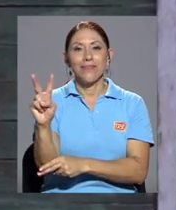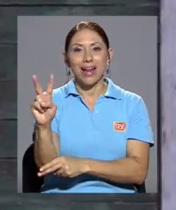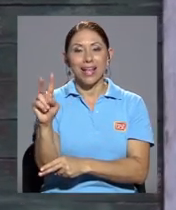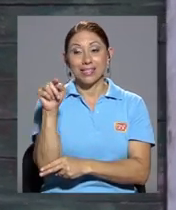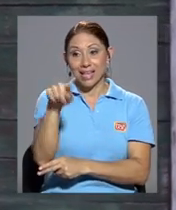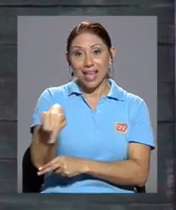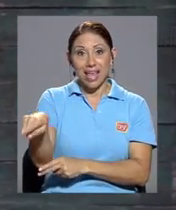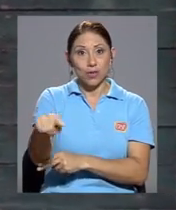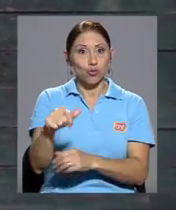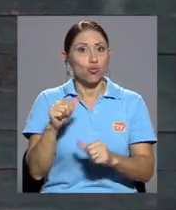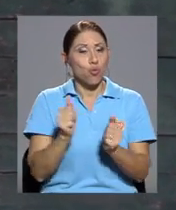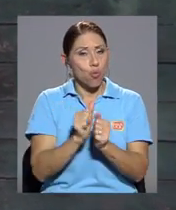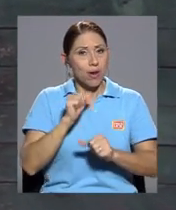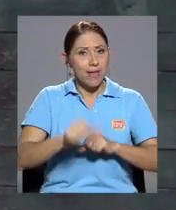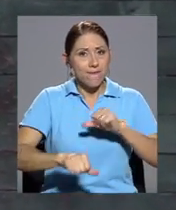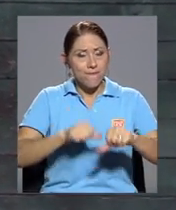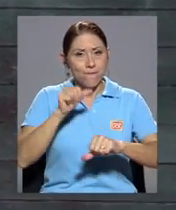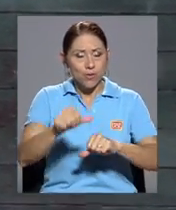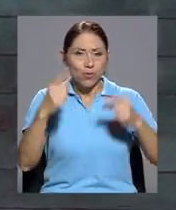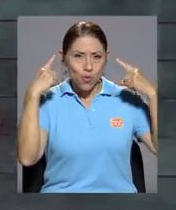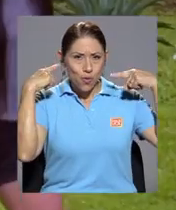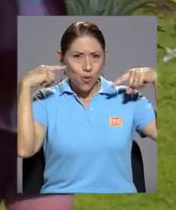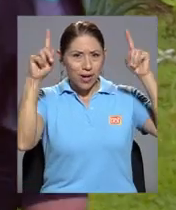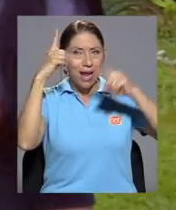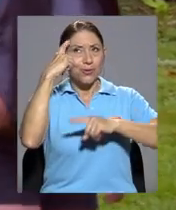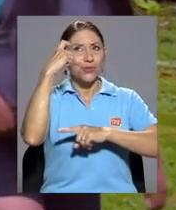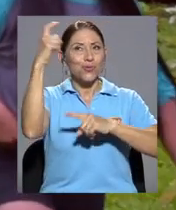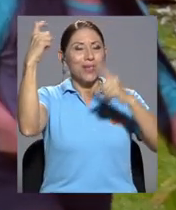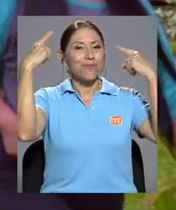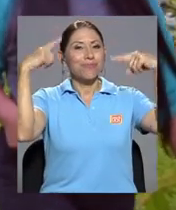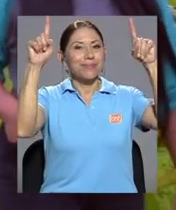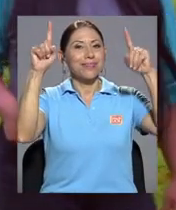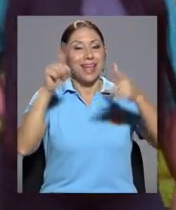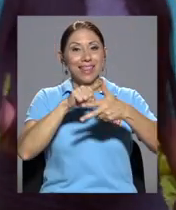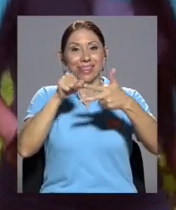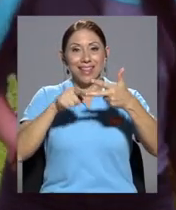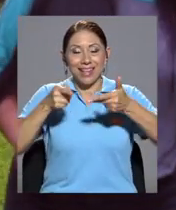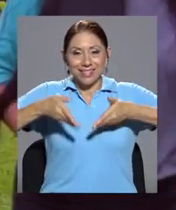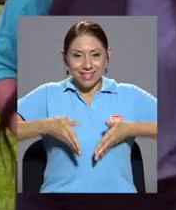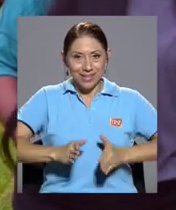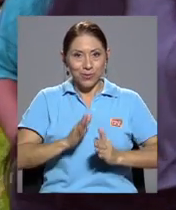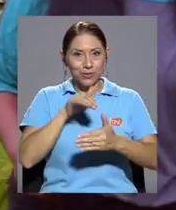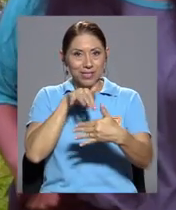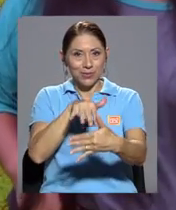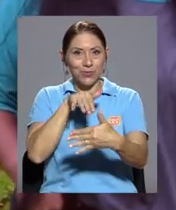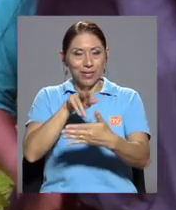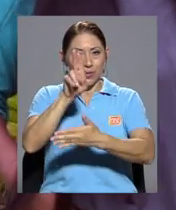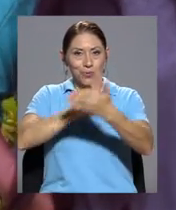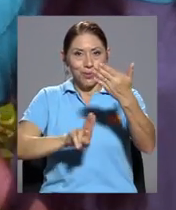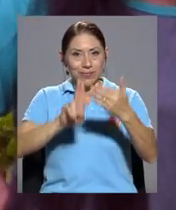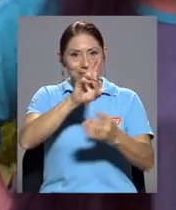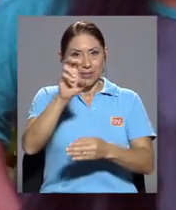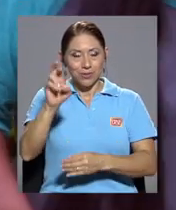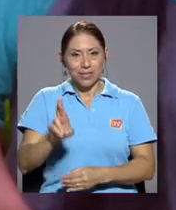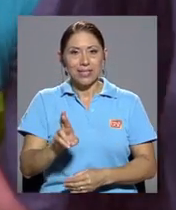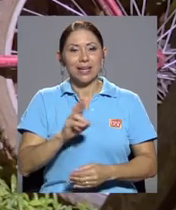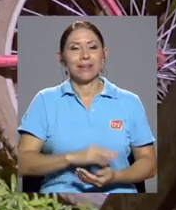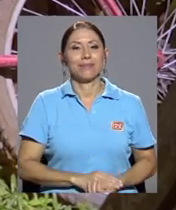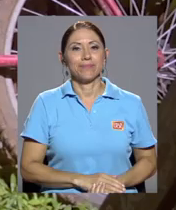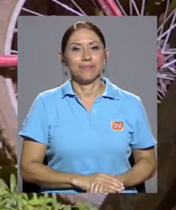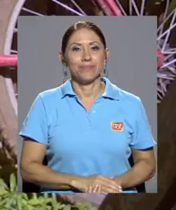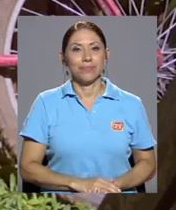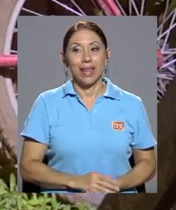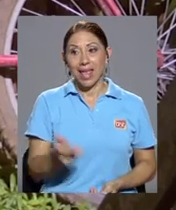quienes con mucho esfuerzo lograron cumplir el sueño de que tres de sus hijos estudien en la universidad de costa rica